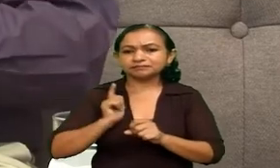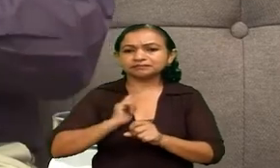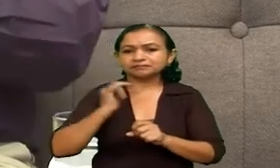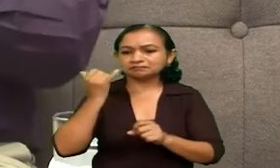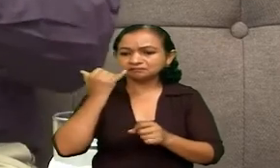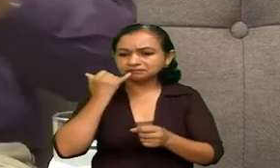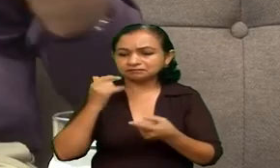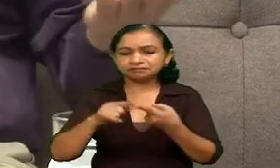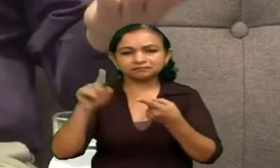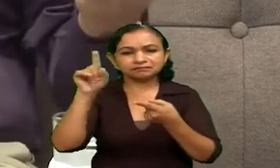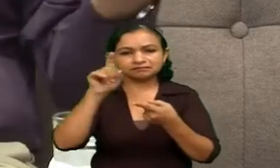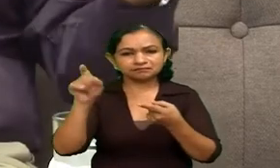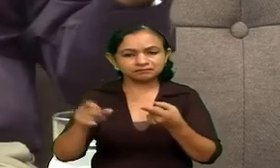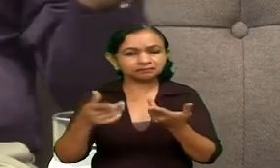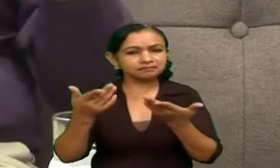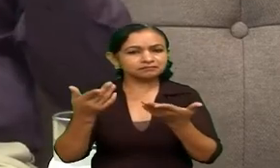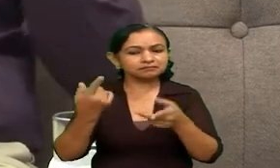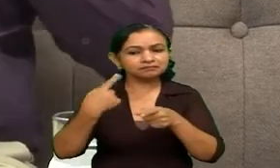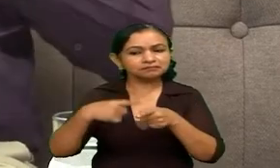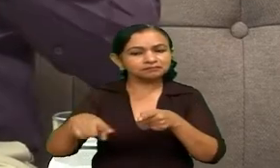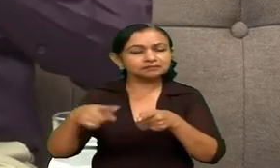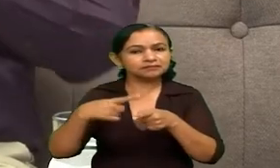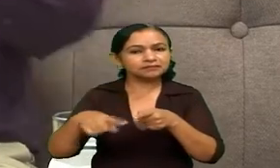a, por una renta razonable,